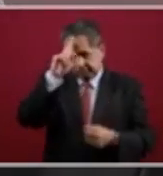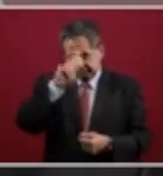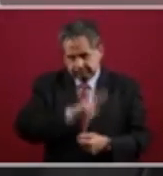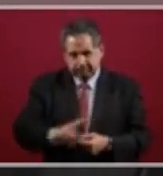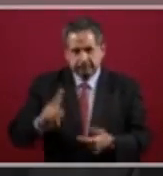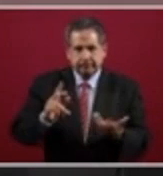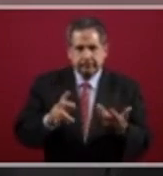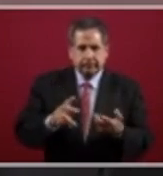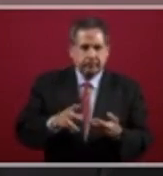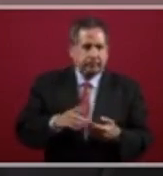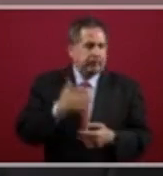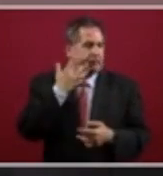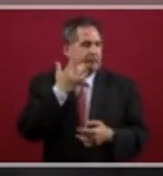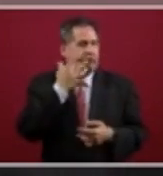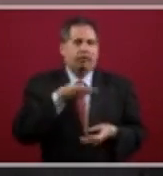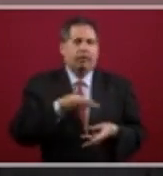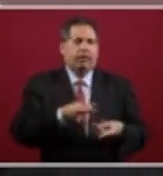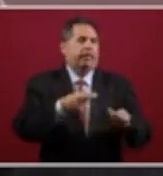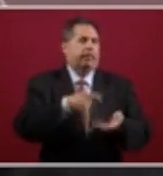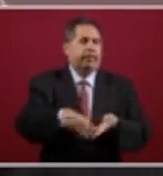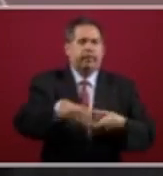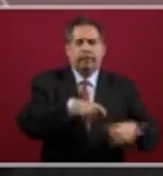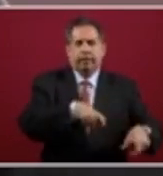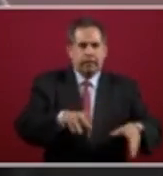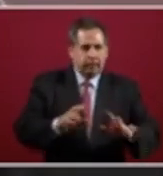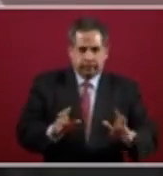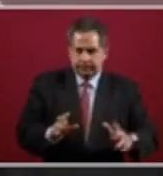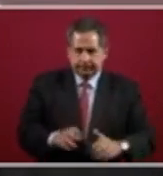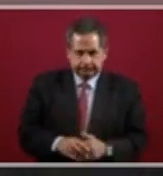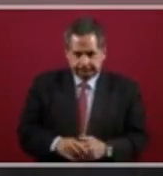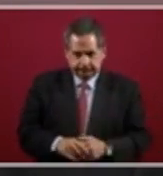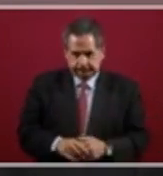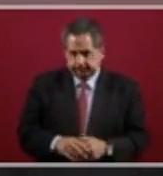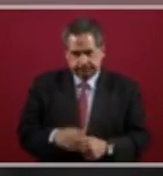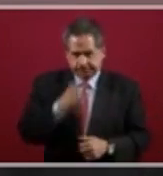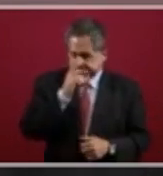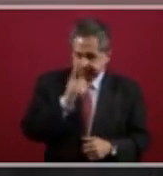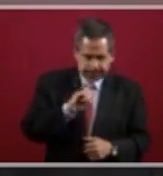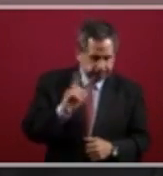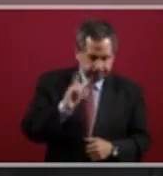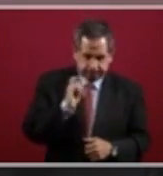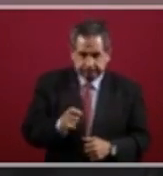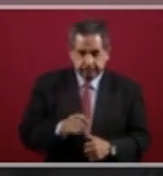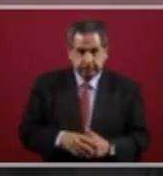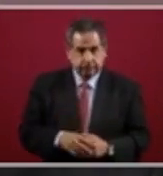de los gastos superfluos. No puede haber